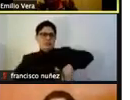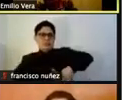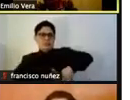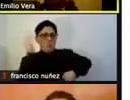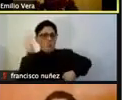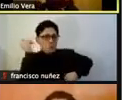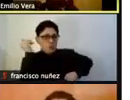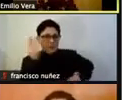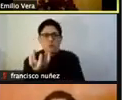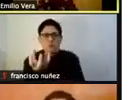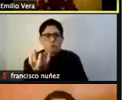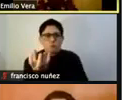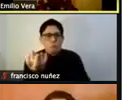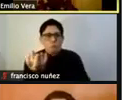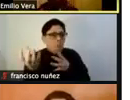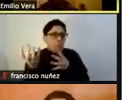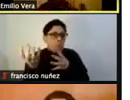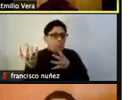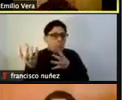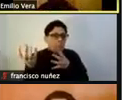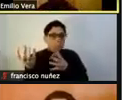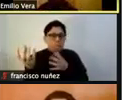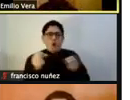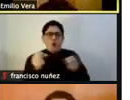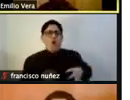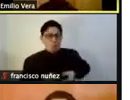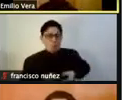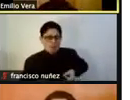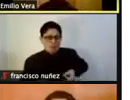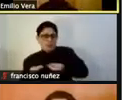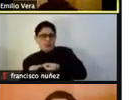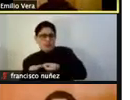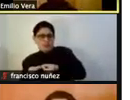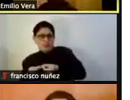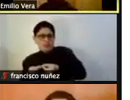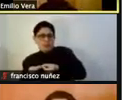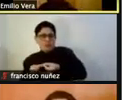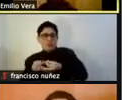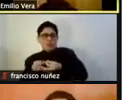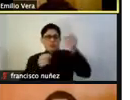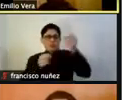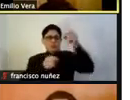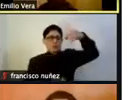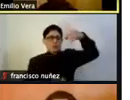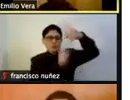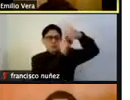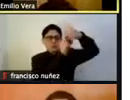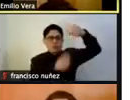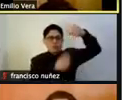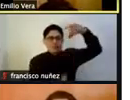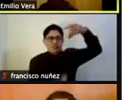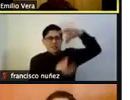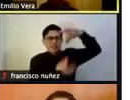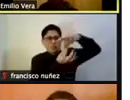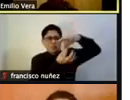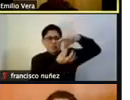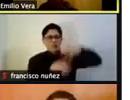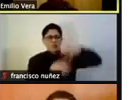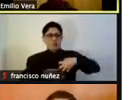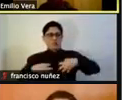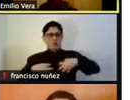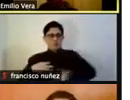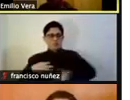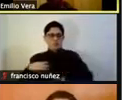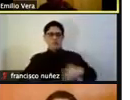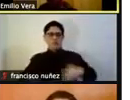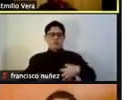está conectado al resto de los órganos no sabe. Es un poco eso, de que es